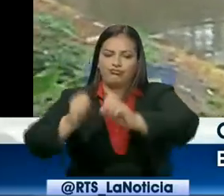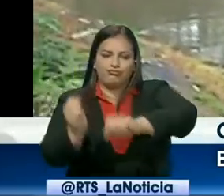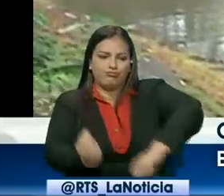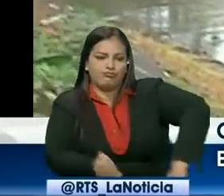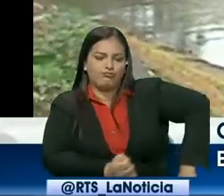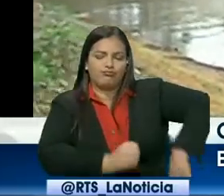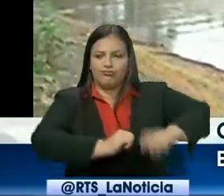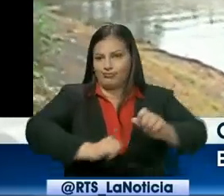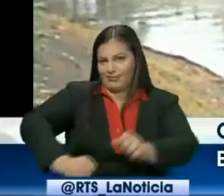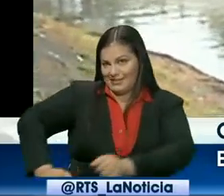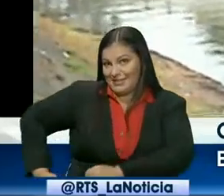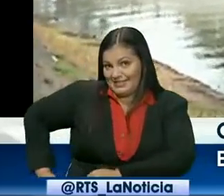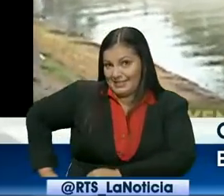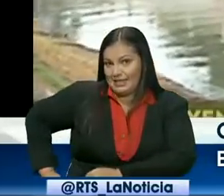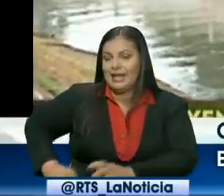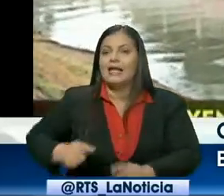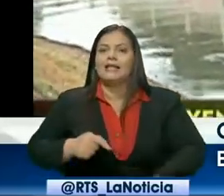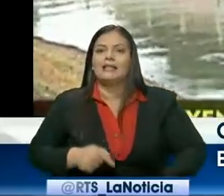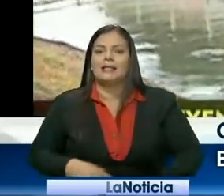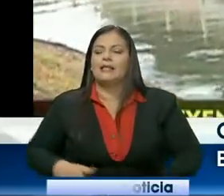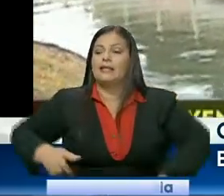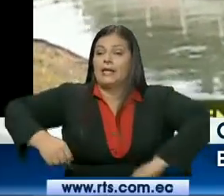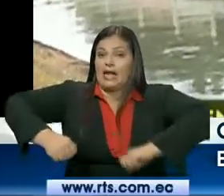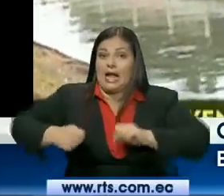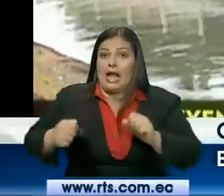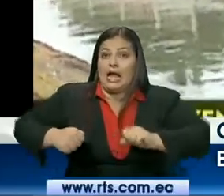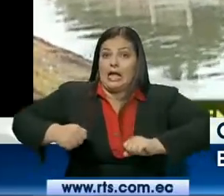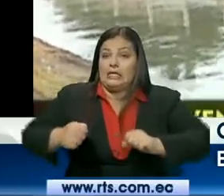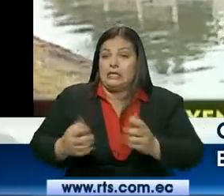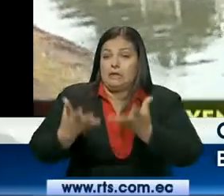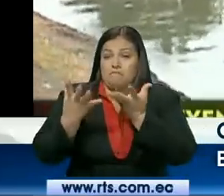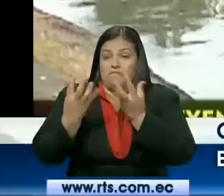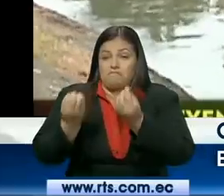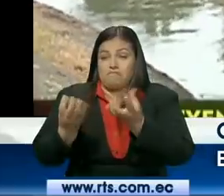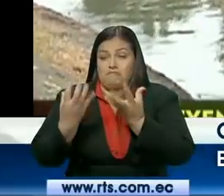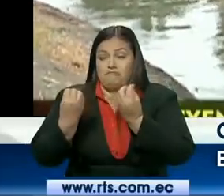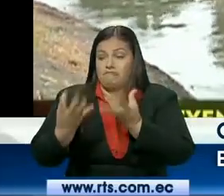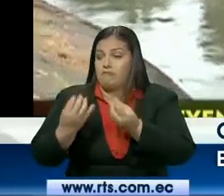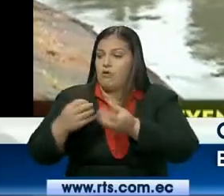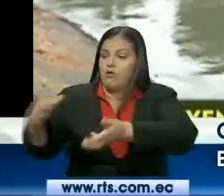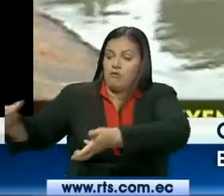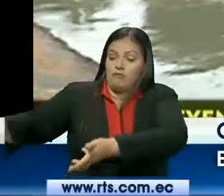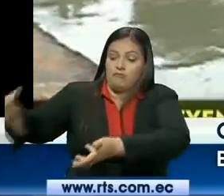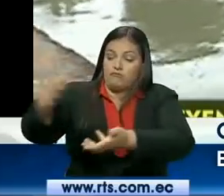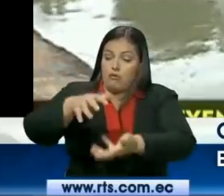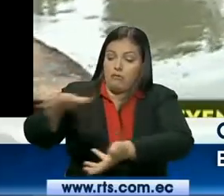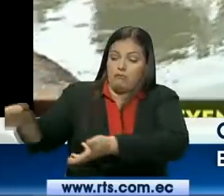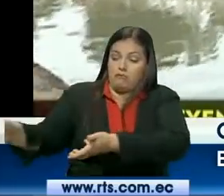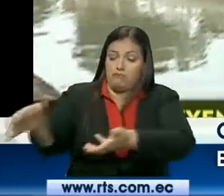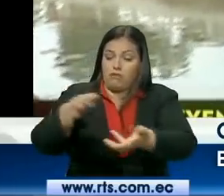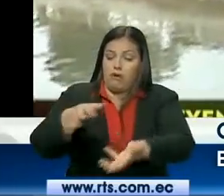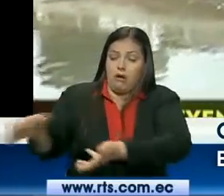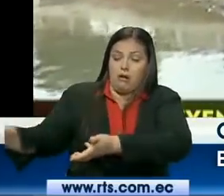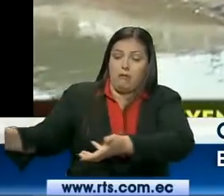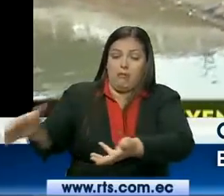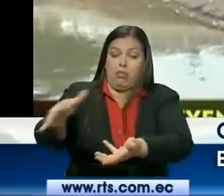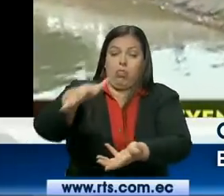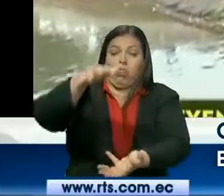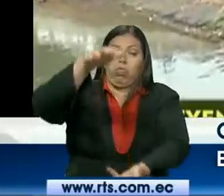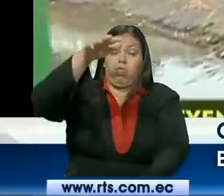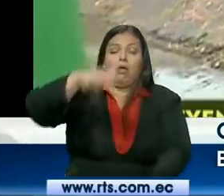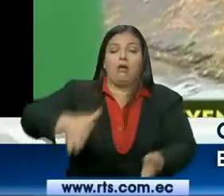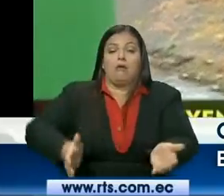de Garaycoa hasta Juján, venía cargada de gallinas, la cual en una revesa tuvo un